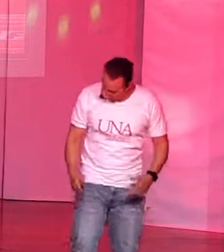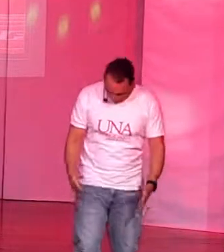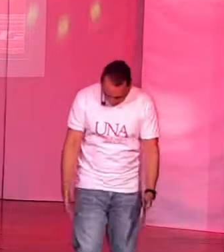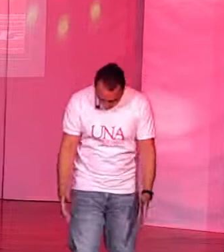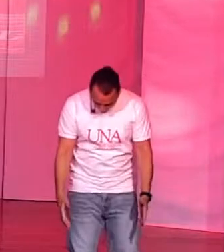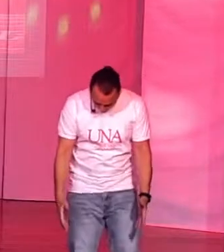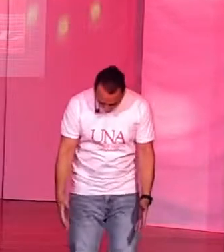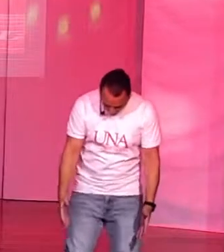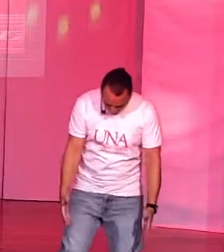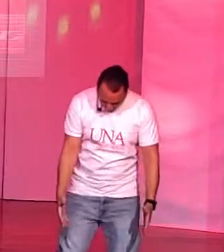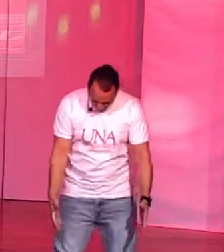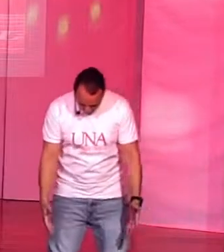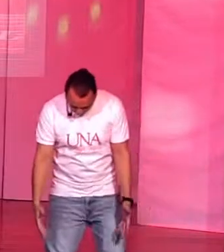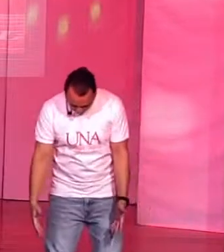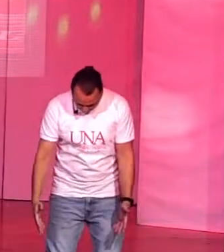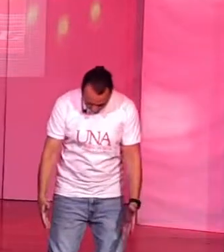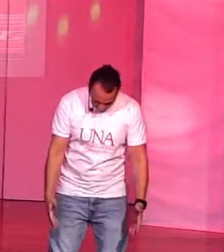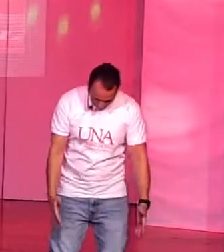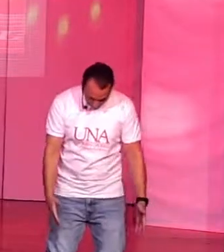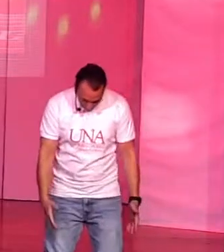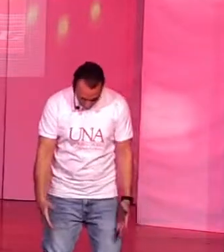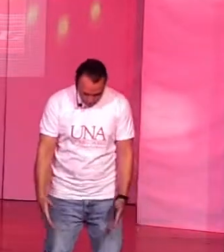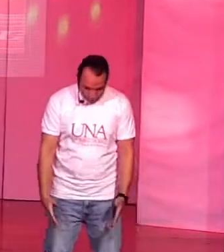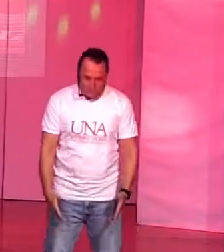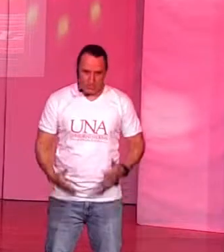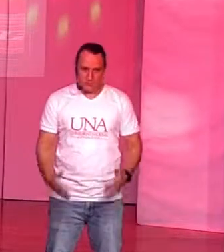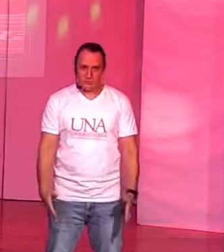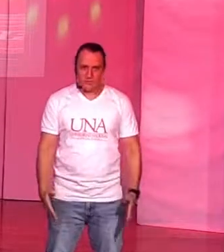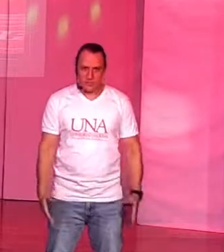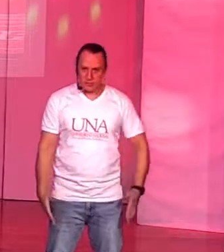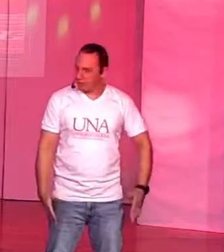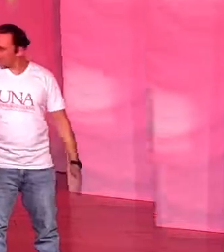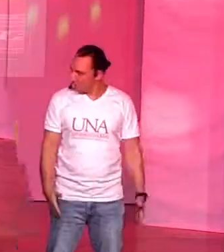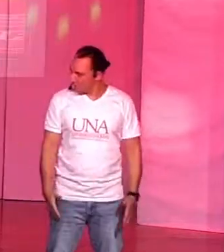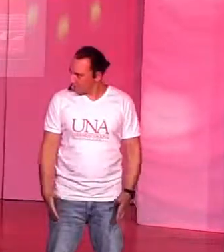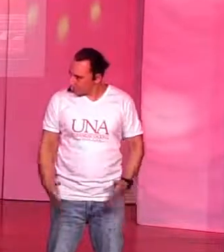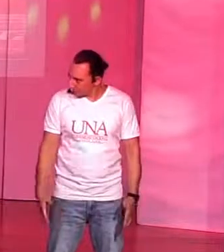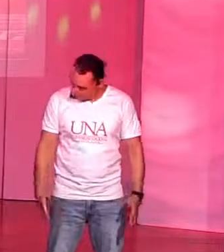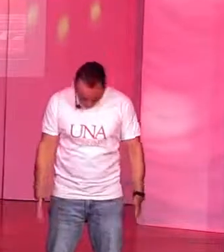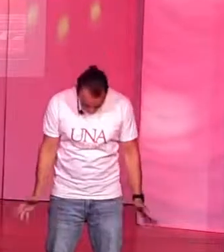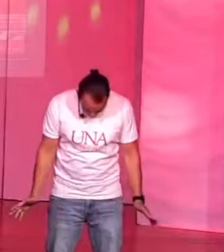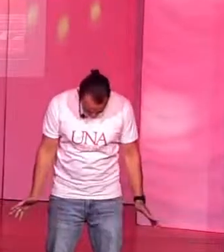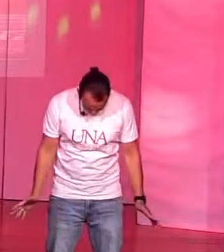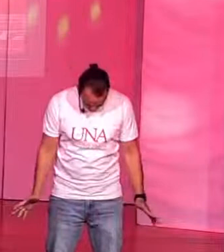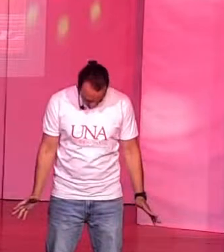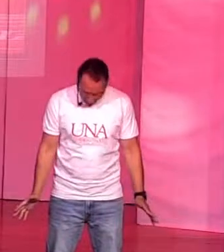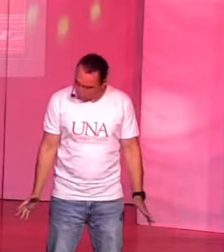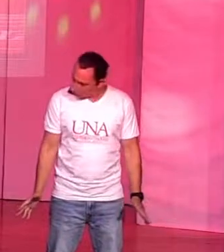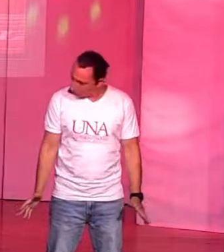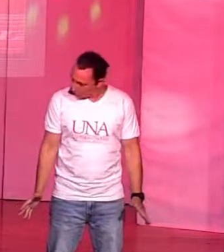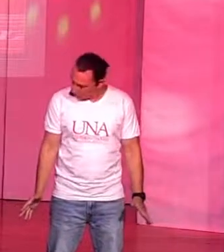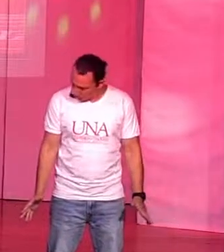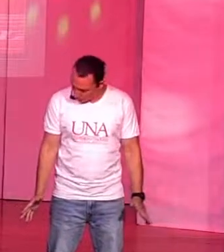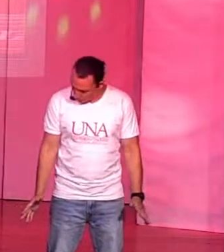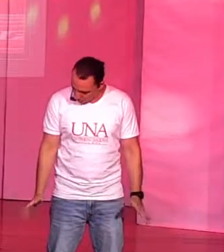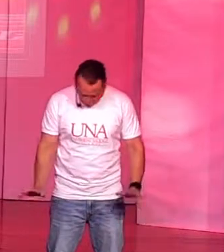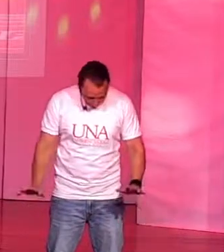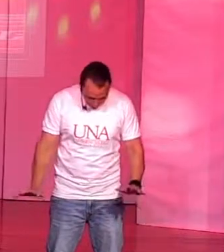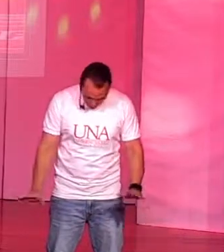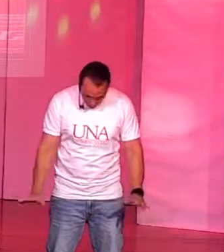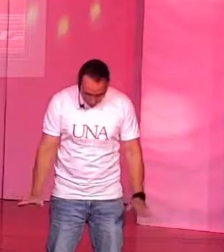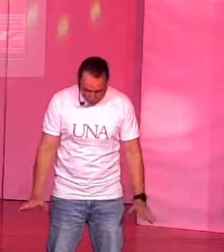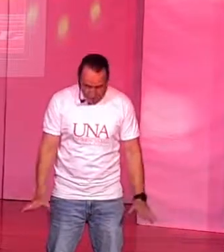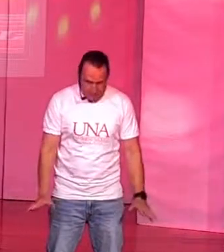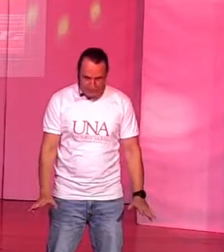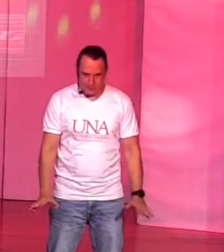colocar nuestros dos pies al ancho de los hombros. ¿Estamos? Listo. Los dos pies marito al ancho de los hombros. ¿Listo? Y a partir de ahora no se pueden mover.